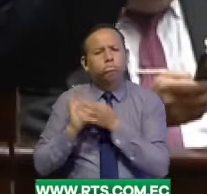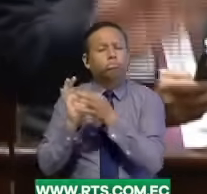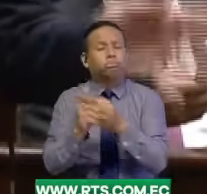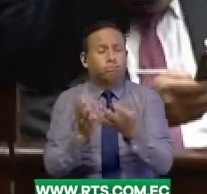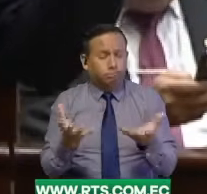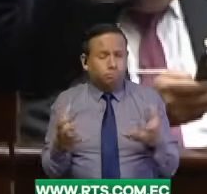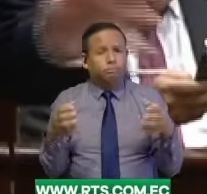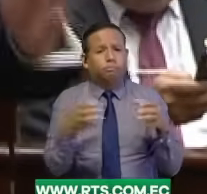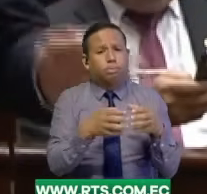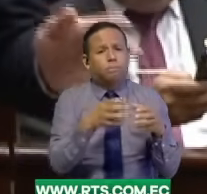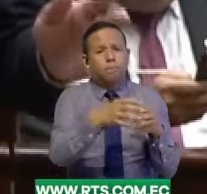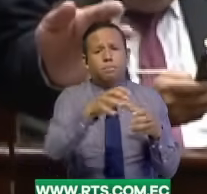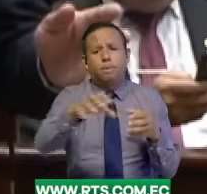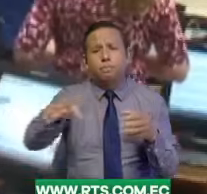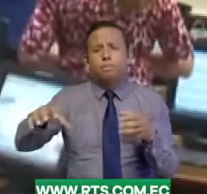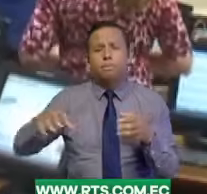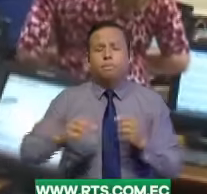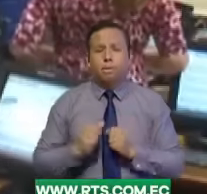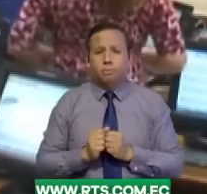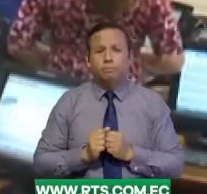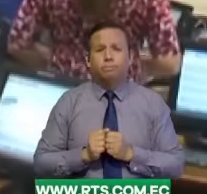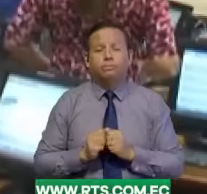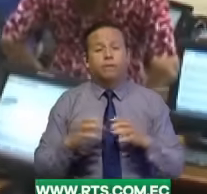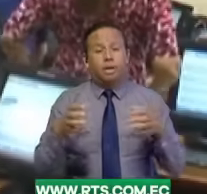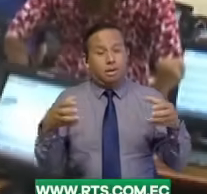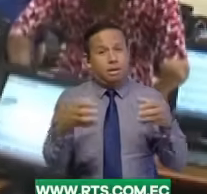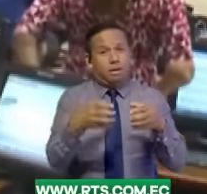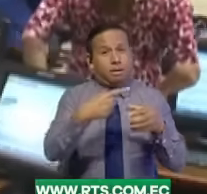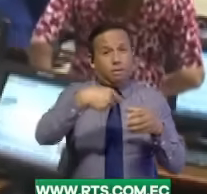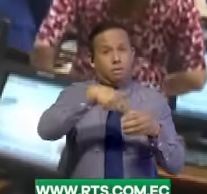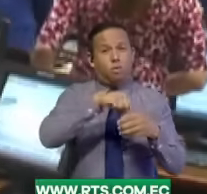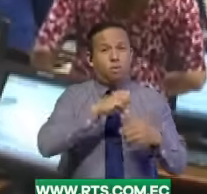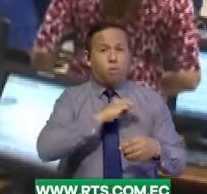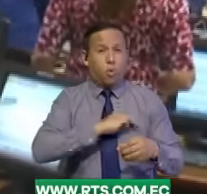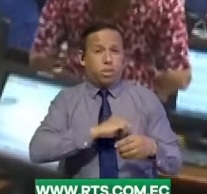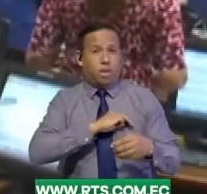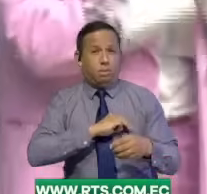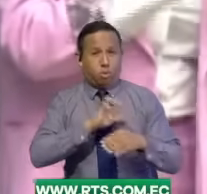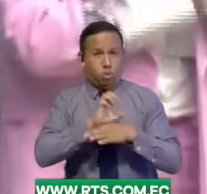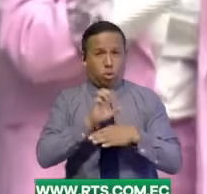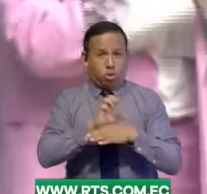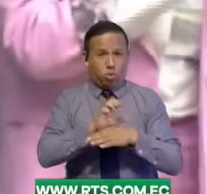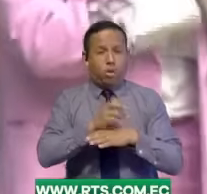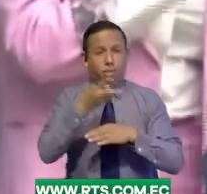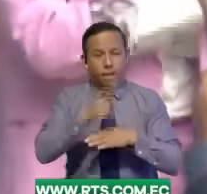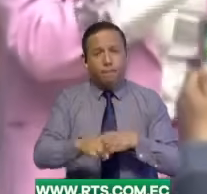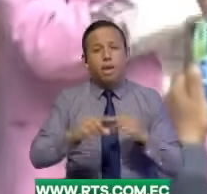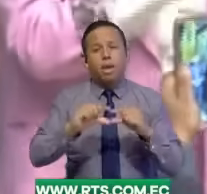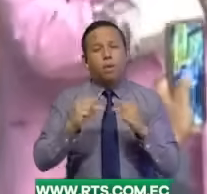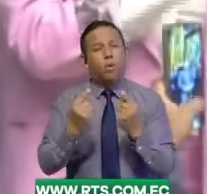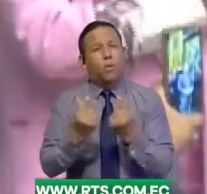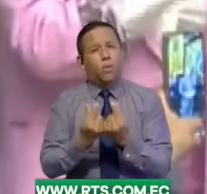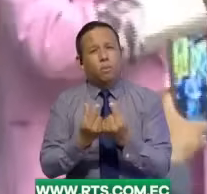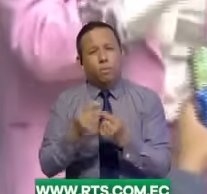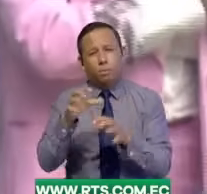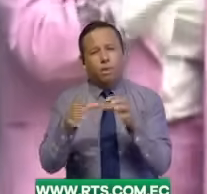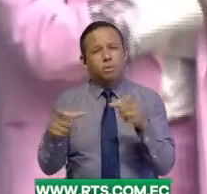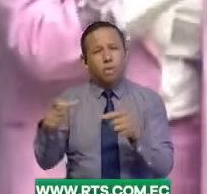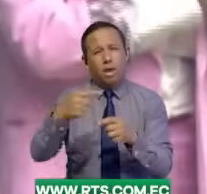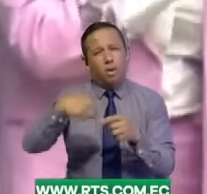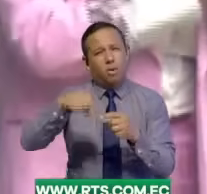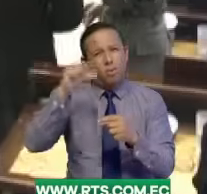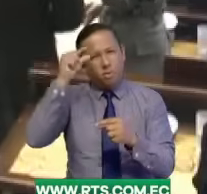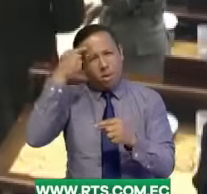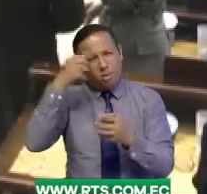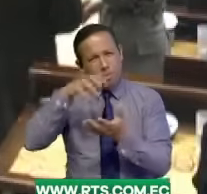gobiernos autónomos descentralizados. La Asociación de Municipalidades del Ecuador y el Consorcio de Gobiernos Provinciales aseguran que